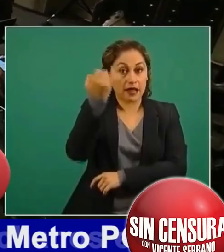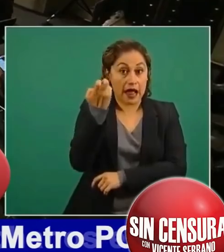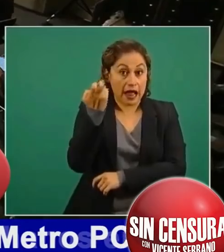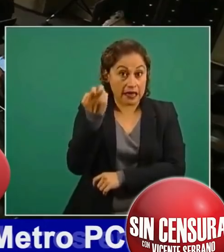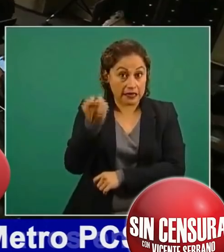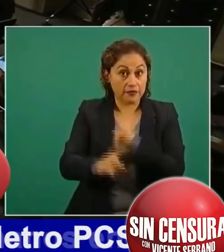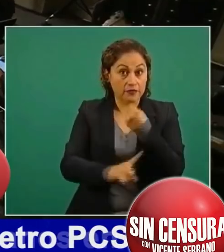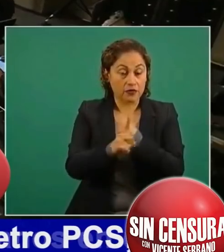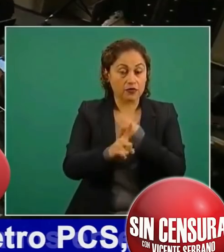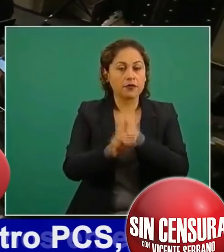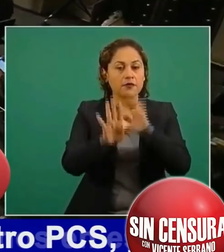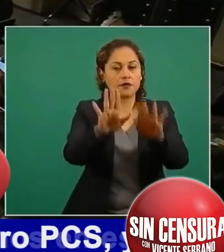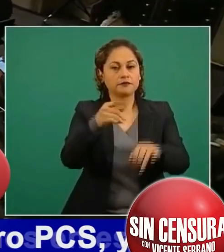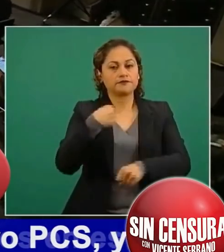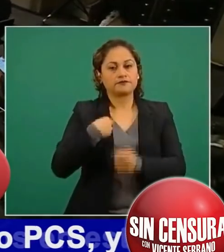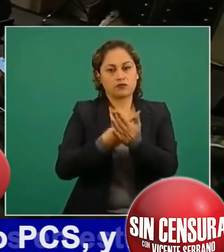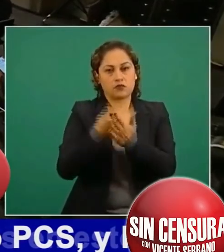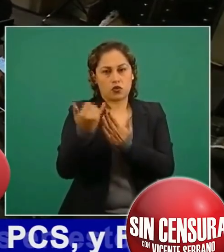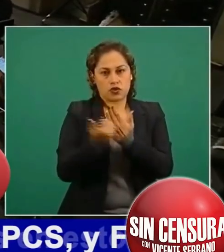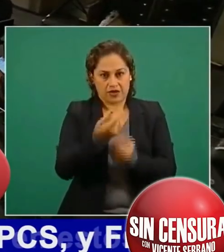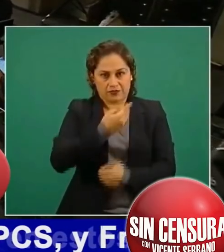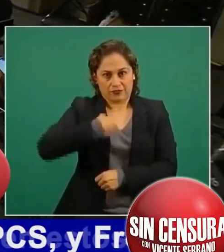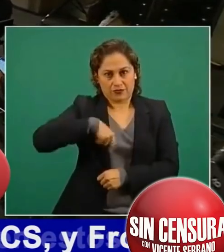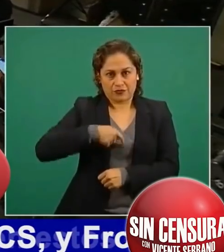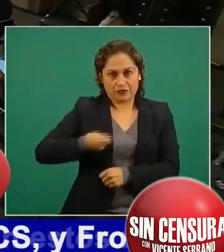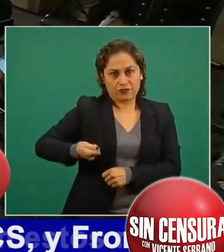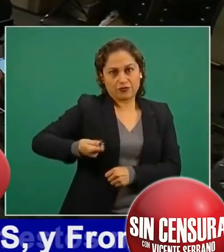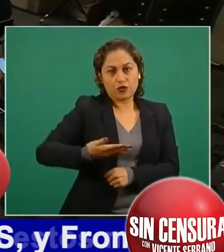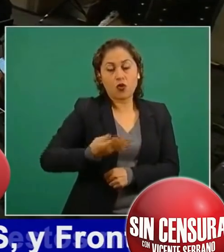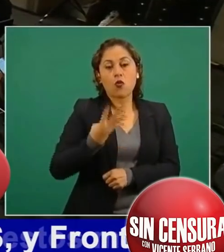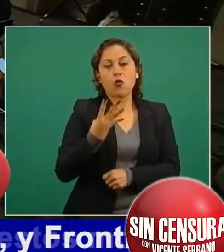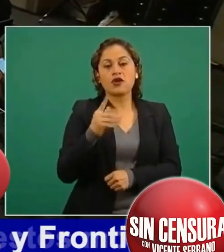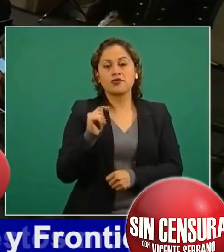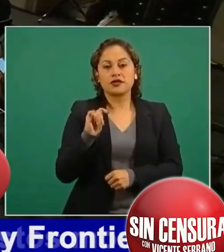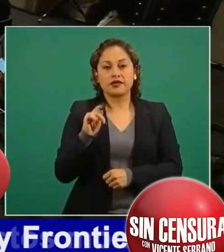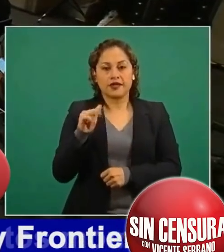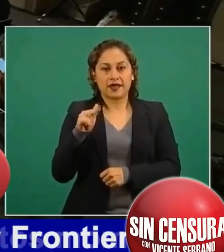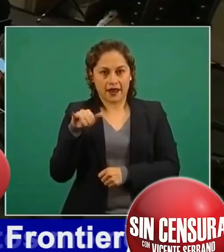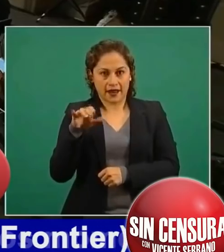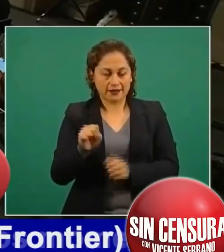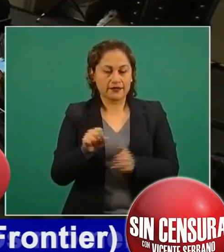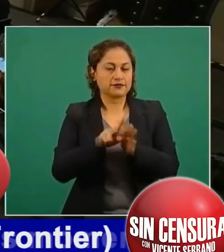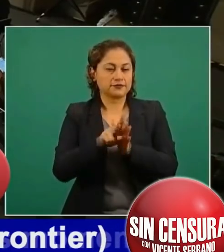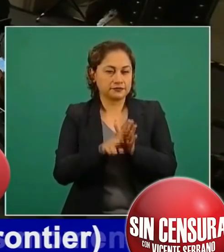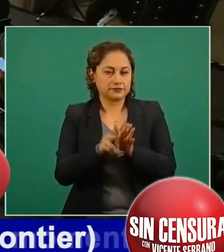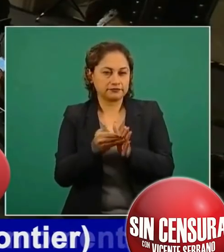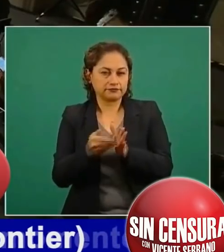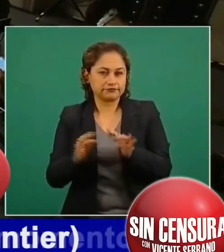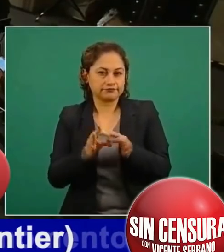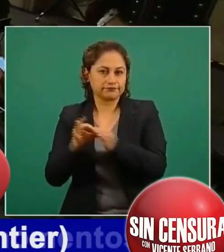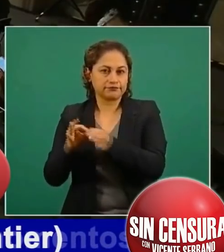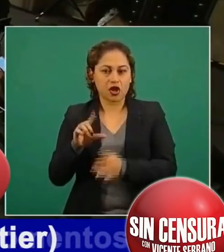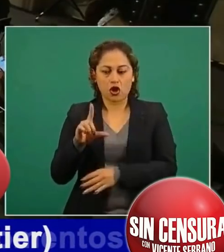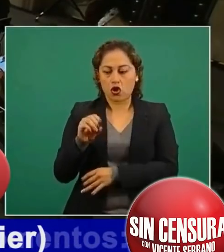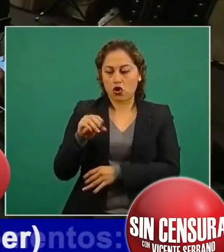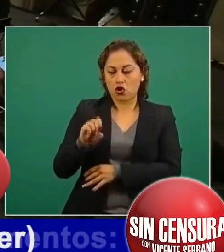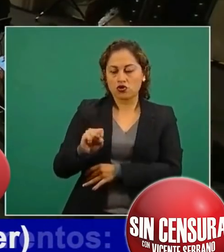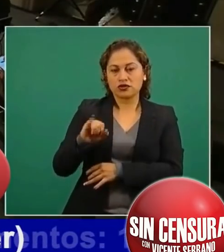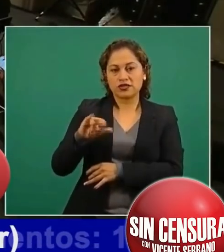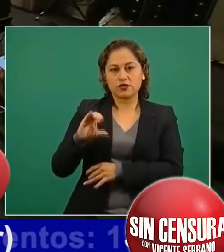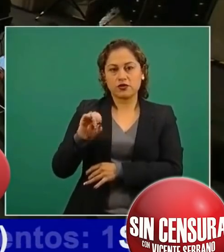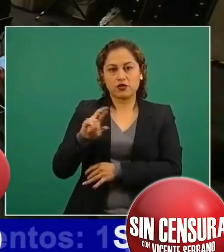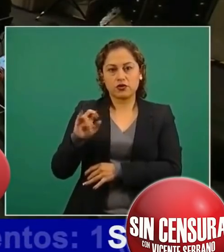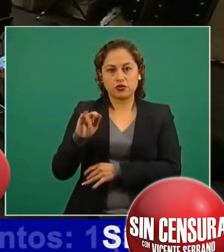se llama Cuatro Titanes dentro de la serie Incorruptibles, presentamos en las 2 últimas semanas los análisis de